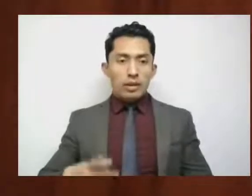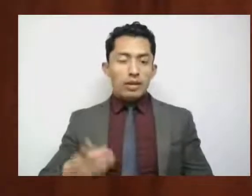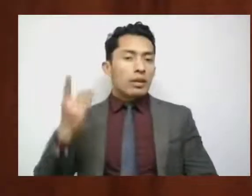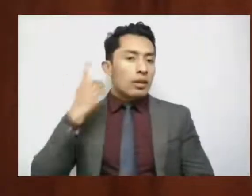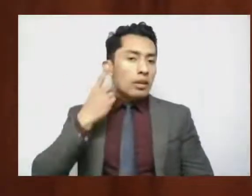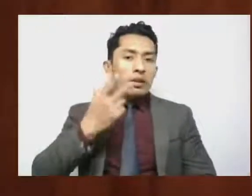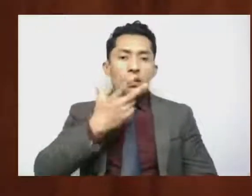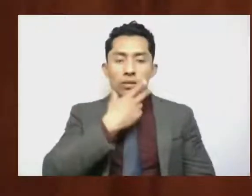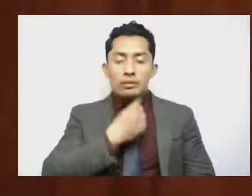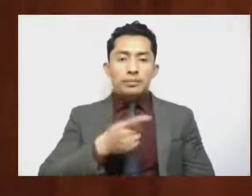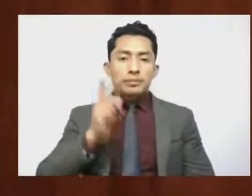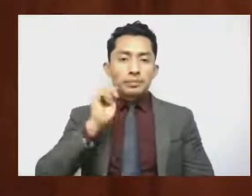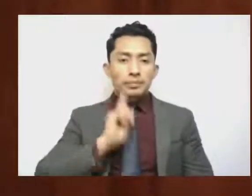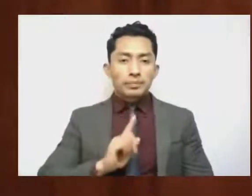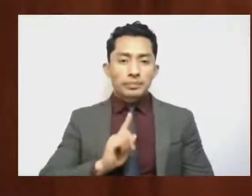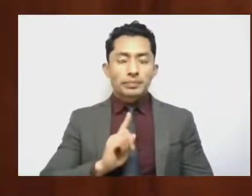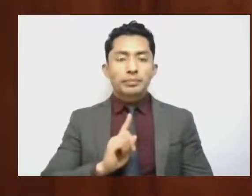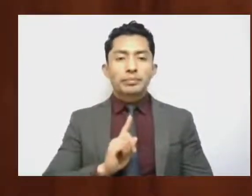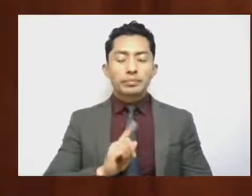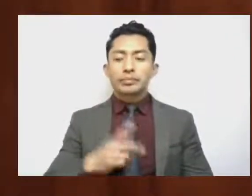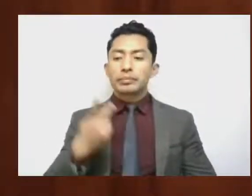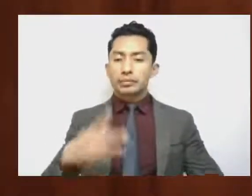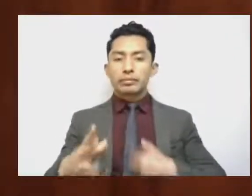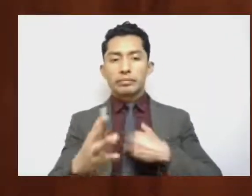diputados, con su venia.